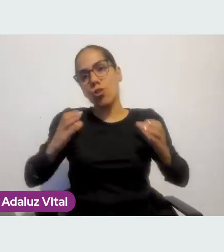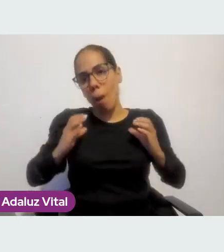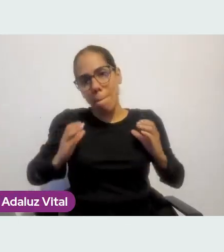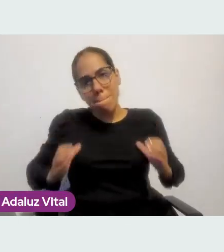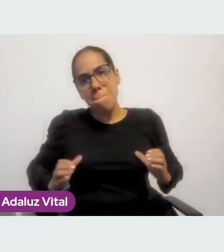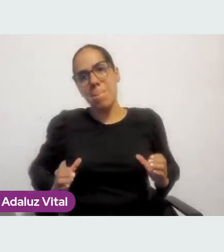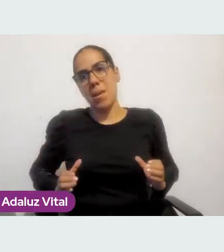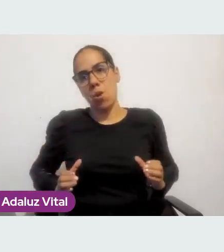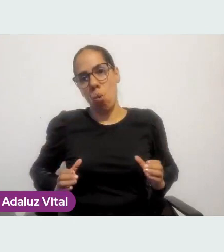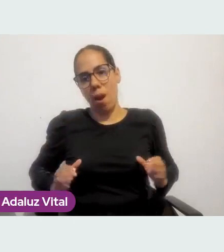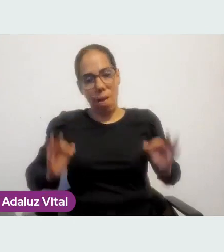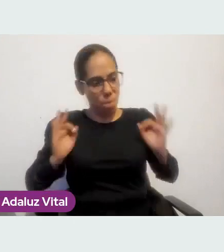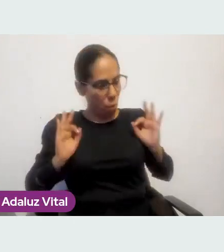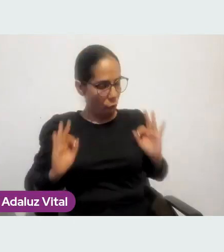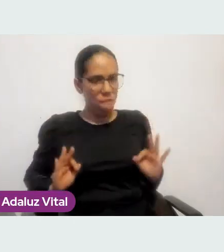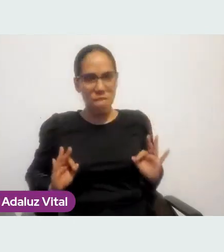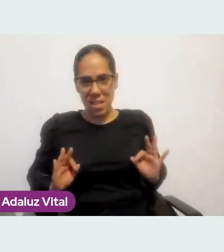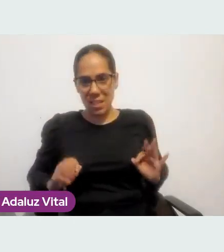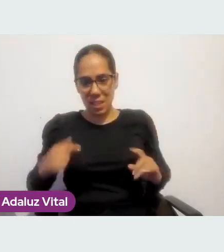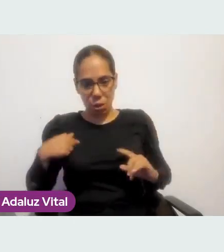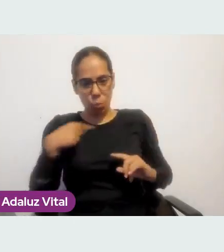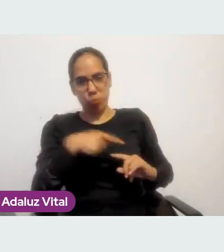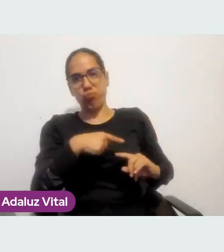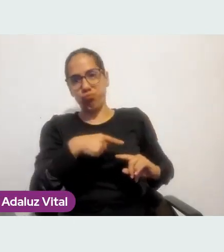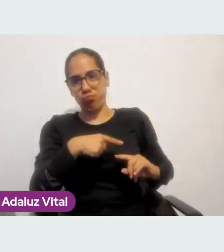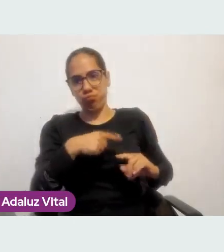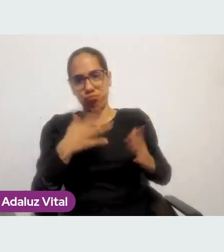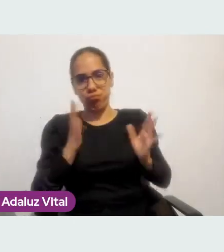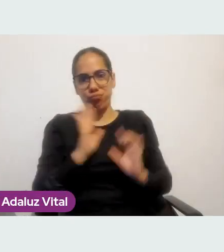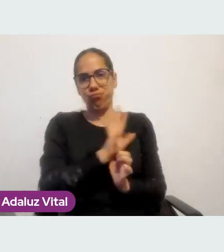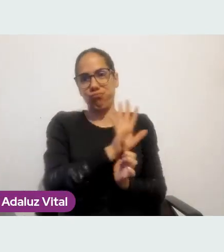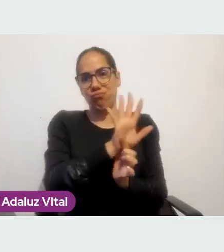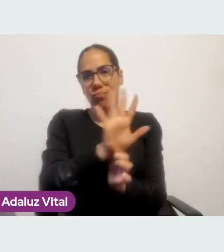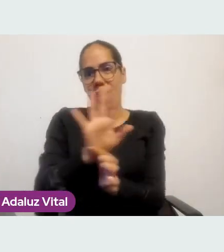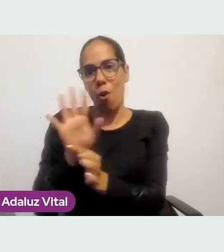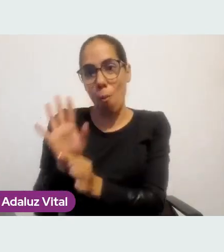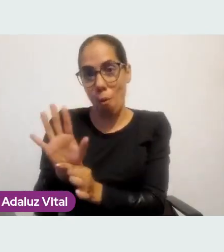aspecto físico o fisiológico.